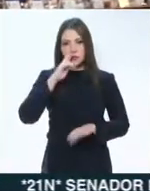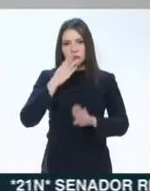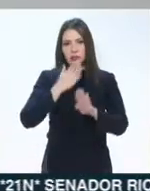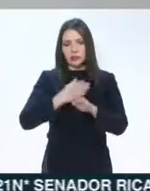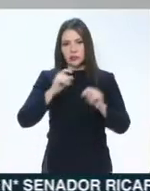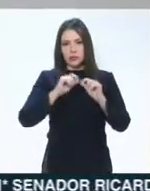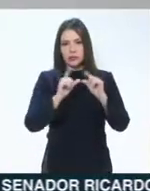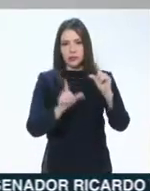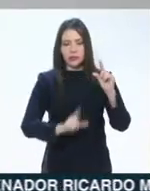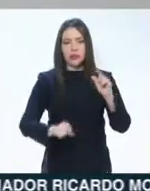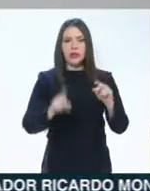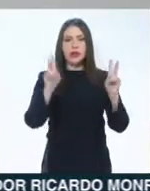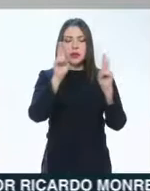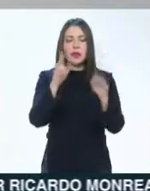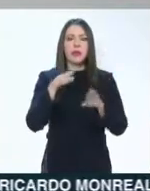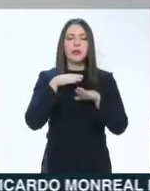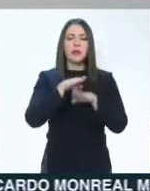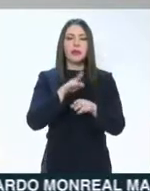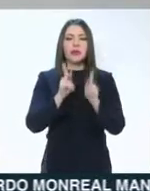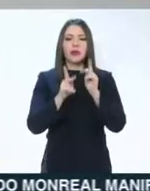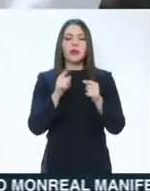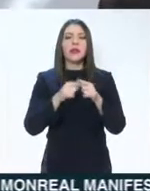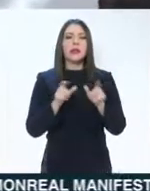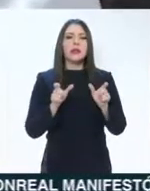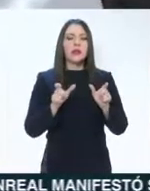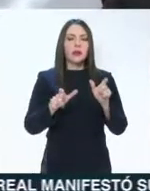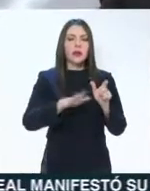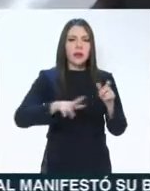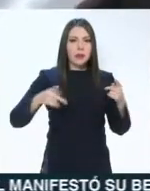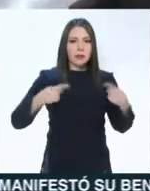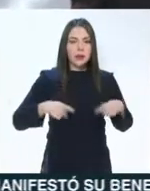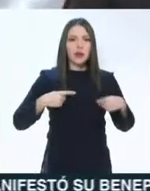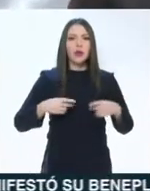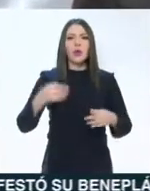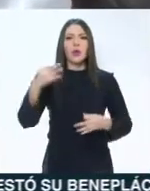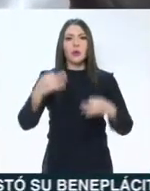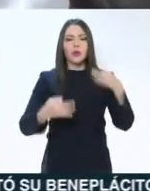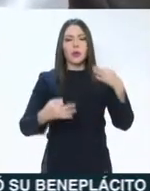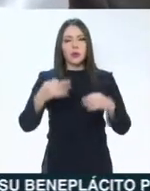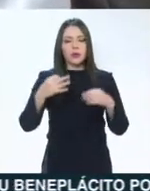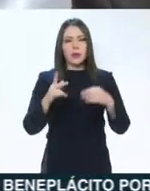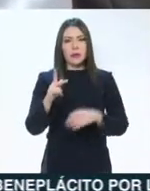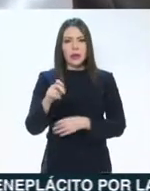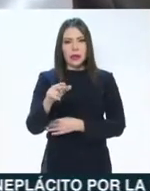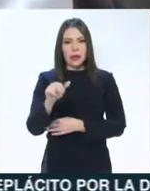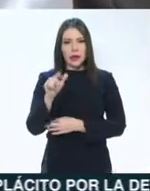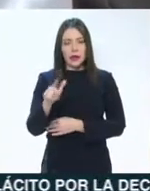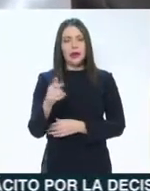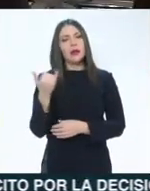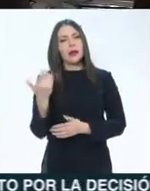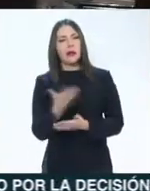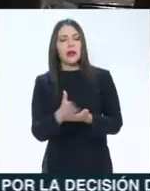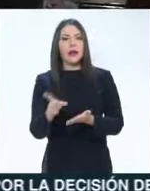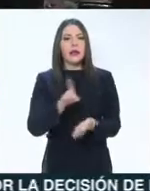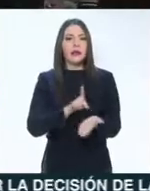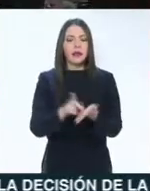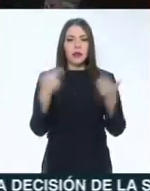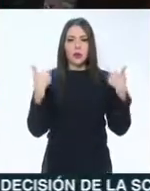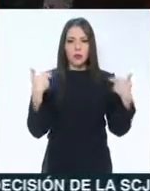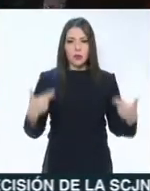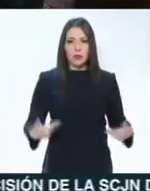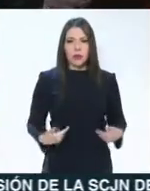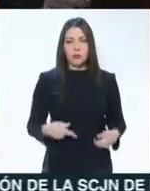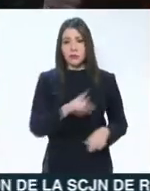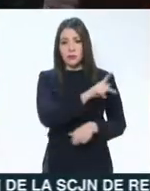abordaron fueron seguridad pública, justicia penal y derechos humanos. Todos los participantes y representantes coincidieron que se debe de